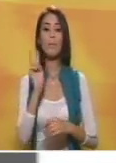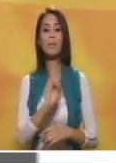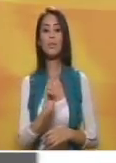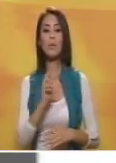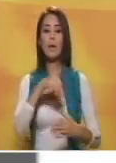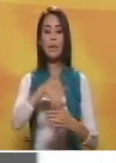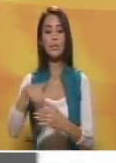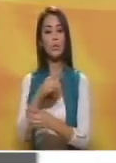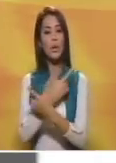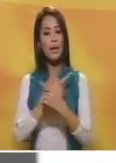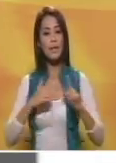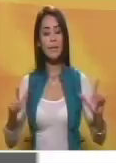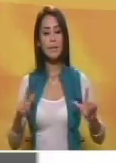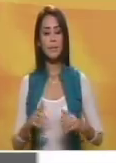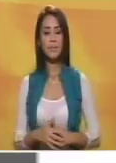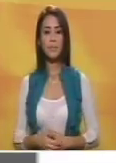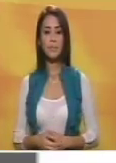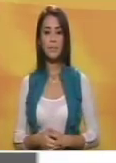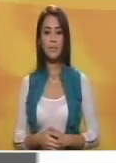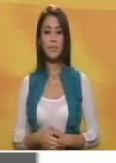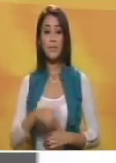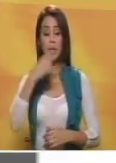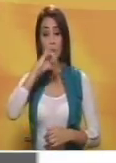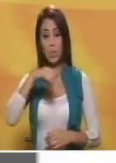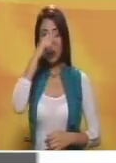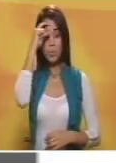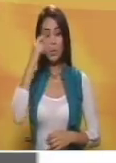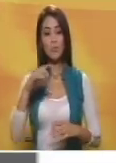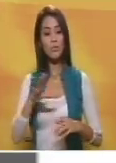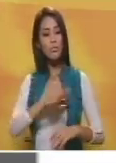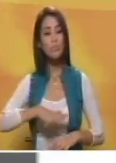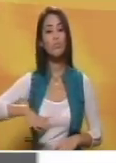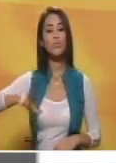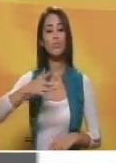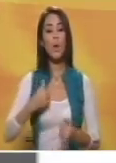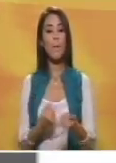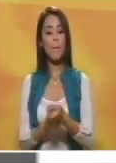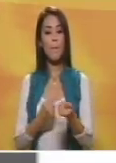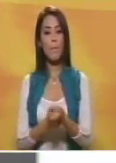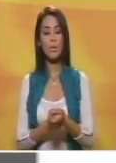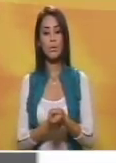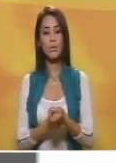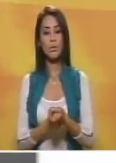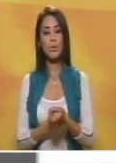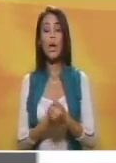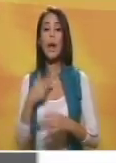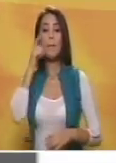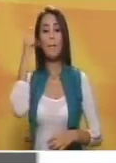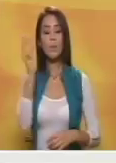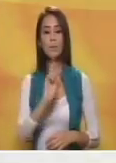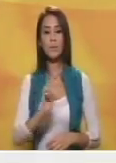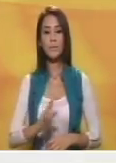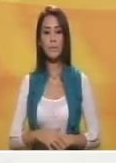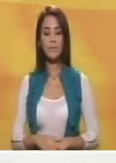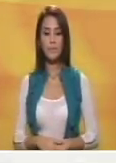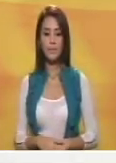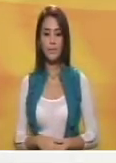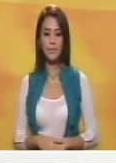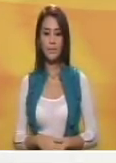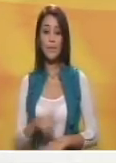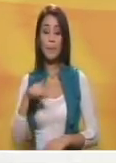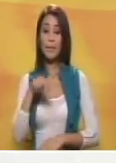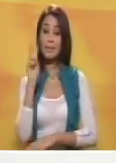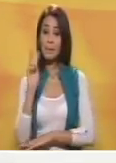realicen elecciones libres. Borges aseguró que en toda la región existe un respaldo total al pueblo venezolano. Para